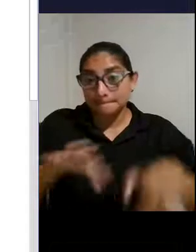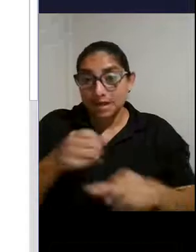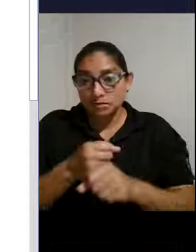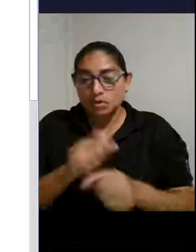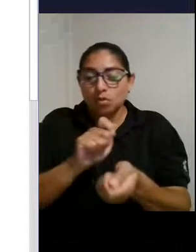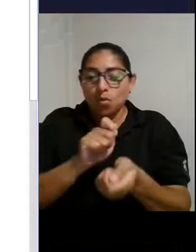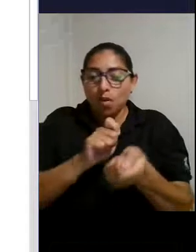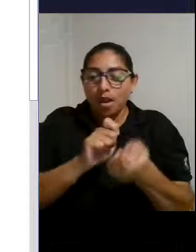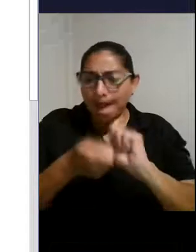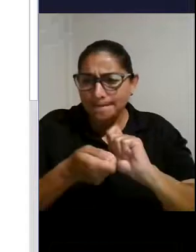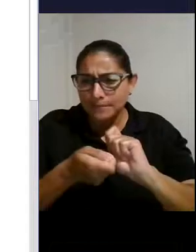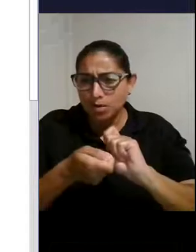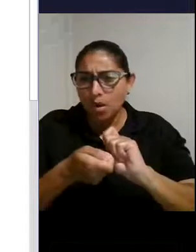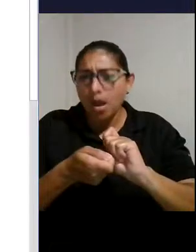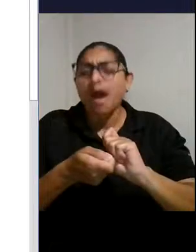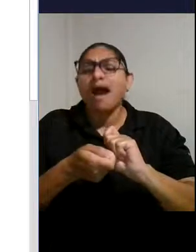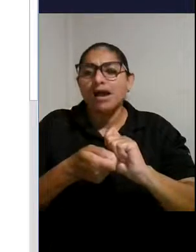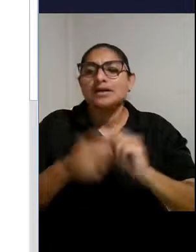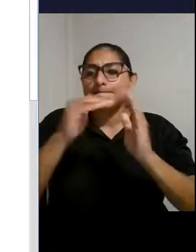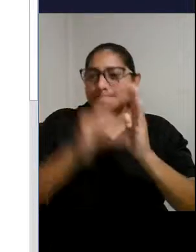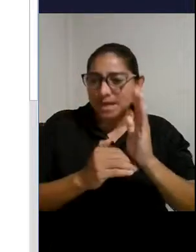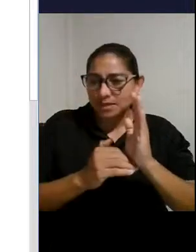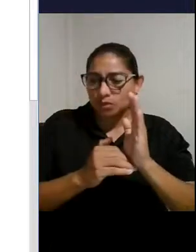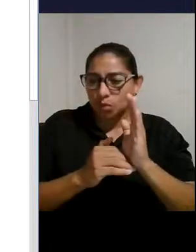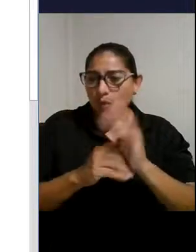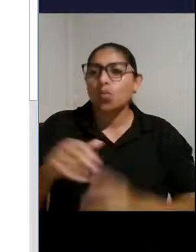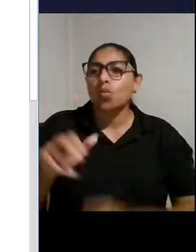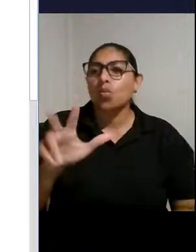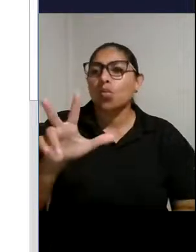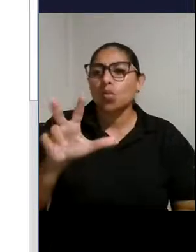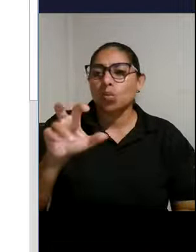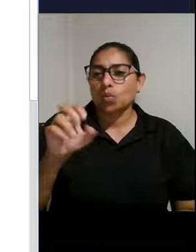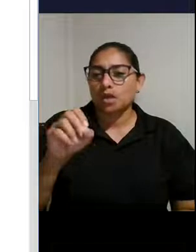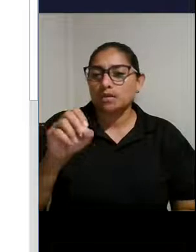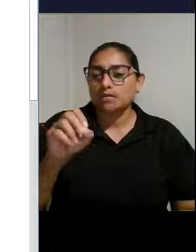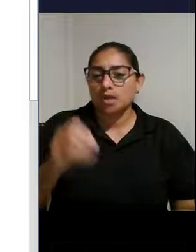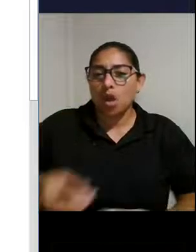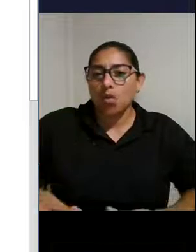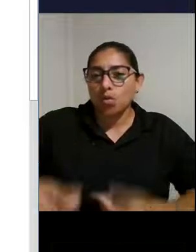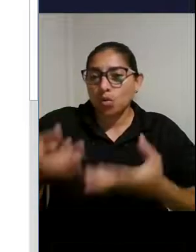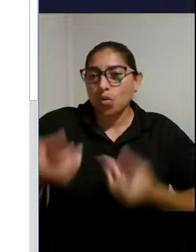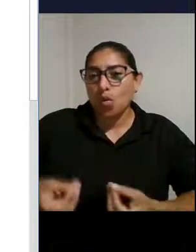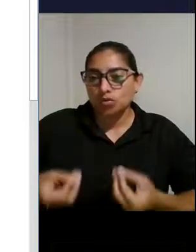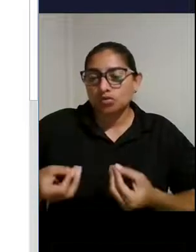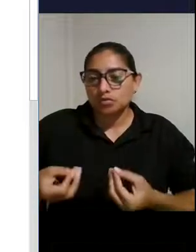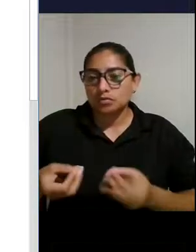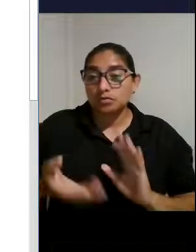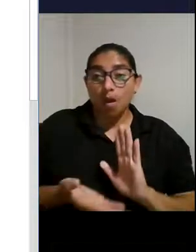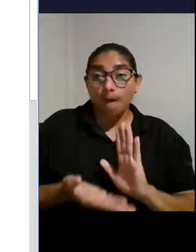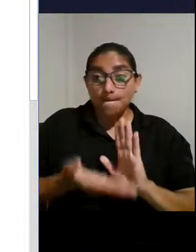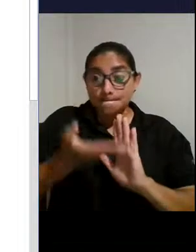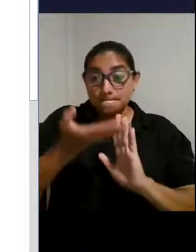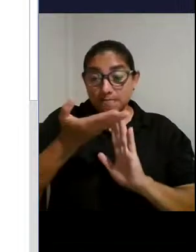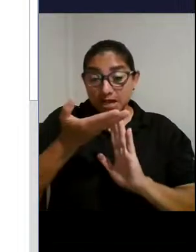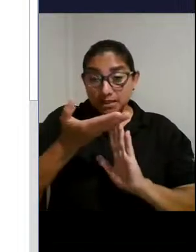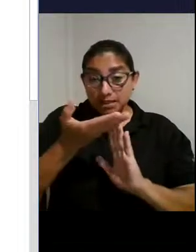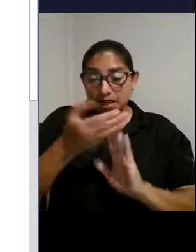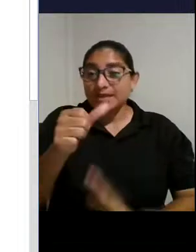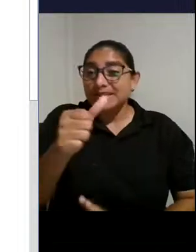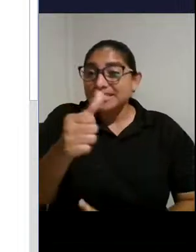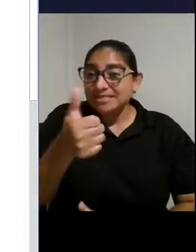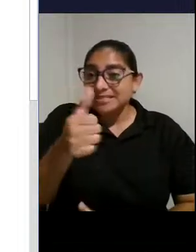cambio es de 30, es decir, hay un aumento en los costos. Si usted aumenta en 10